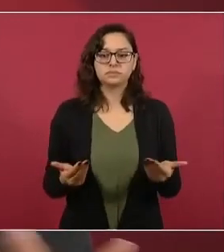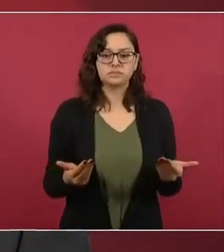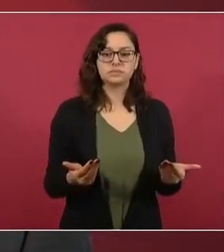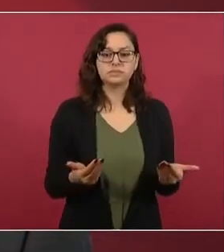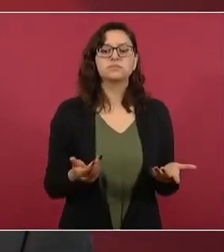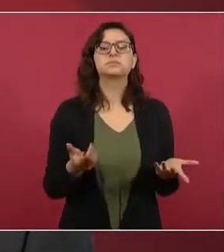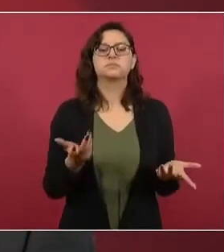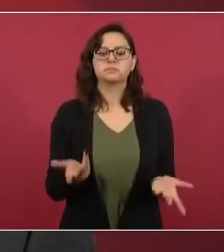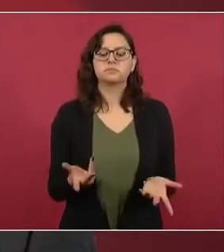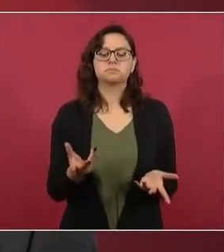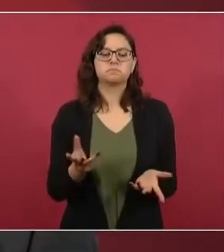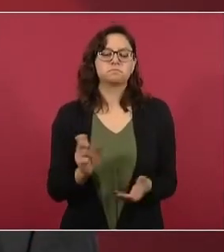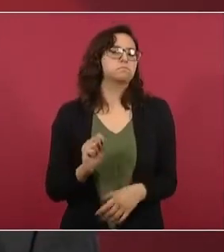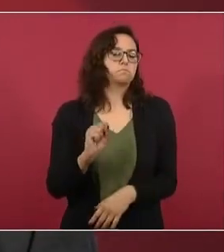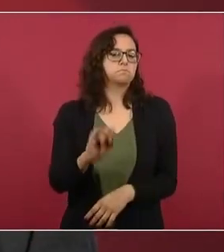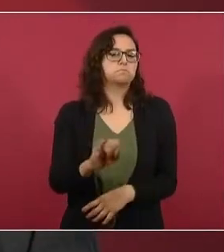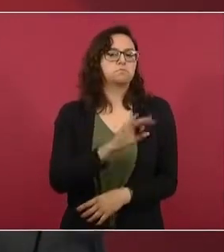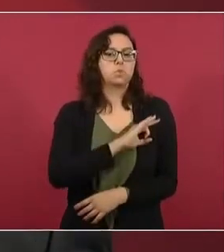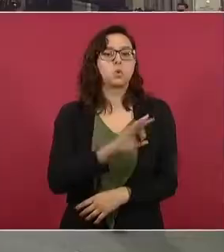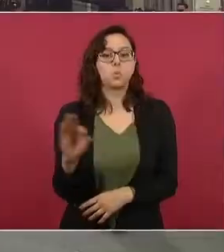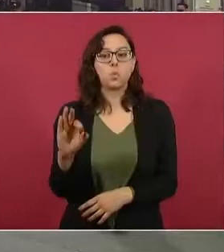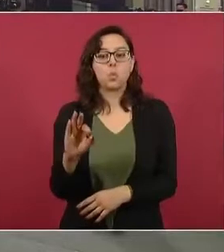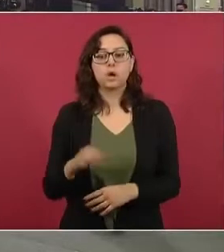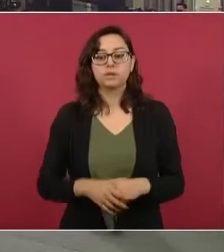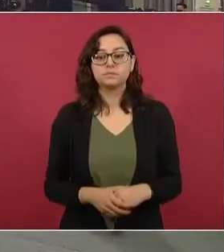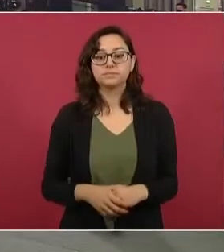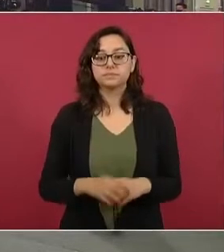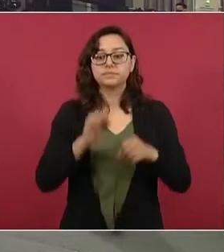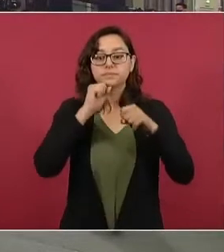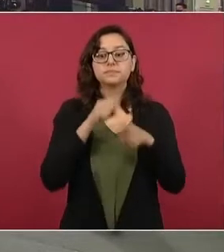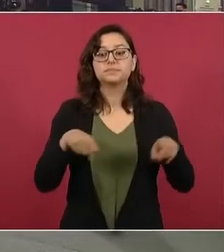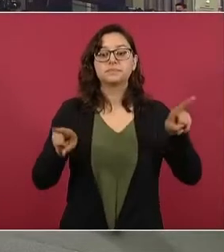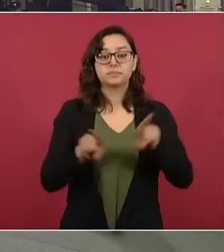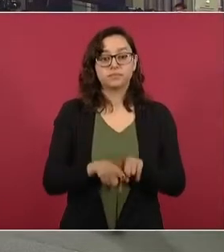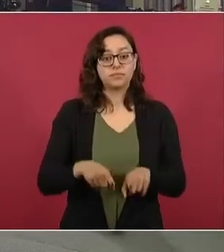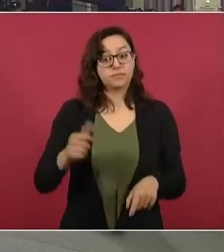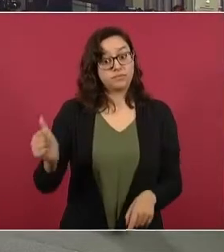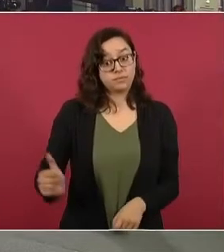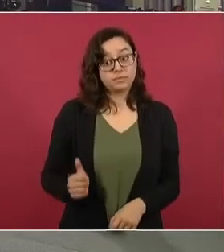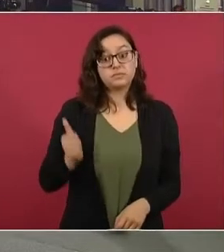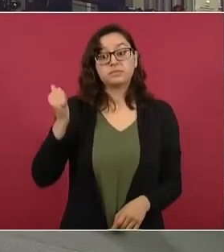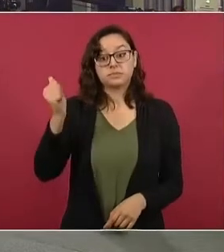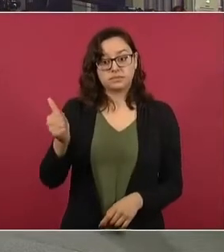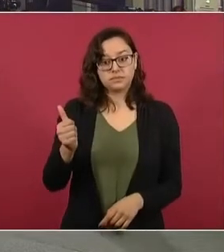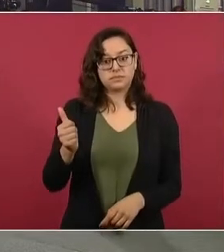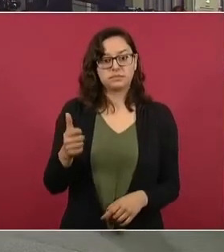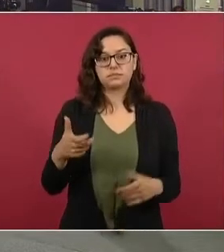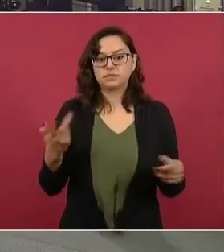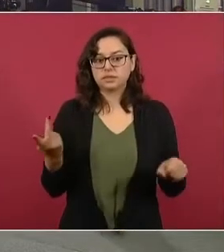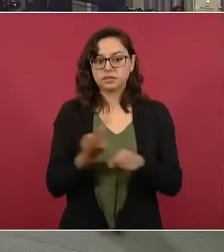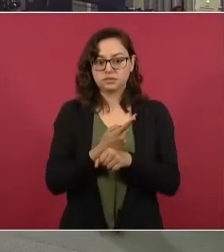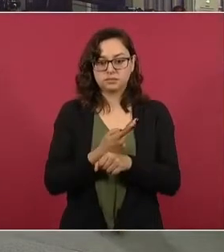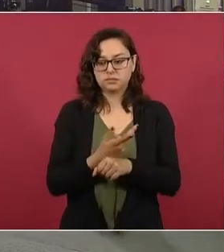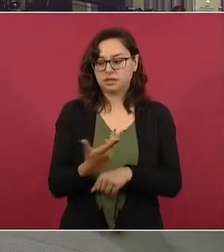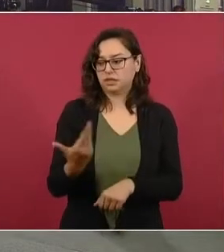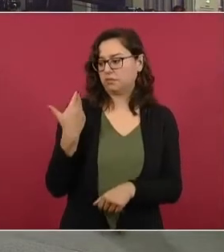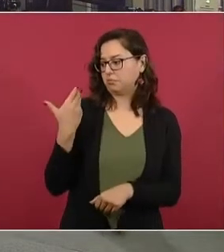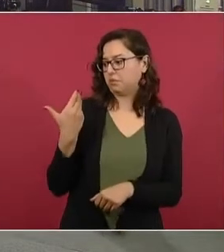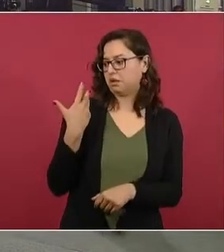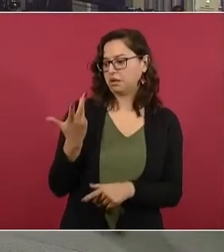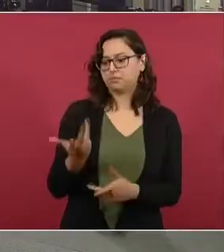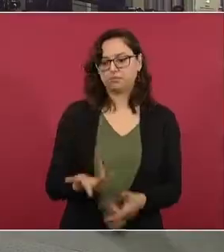potencialmente la adquisición. Y aquí aprovecho también para comentar algo que fue motivo de distorsión de información